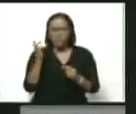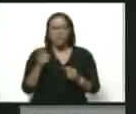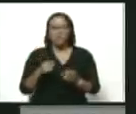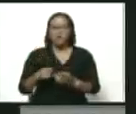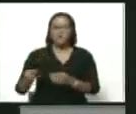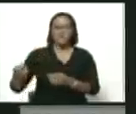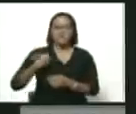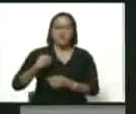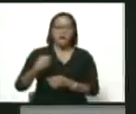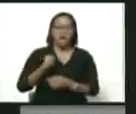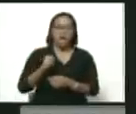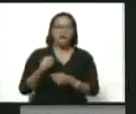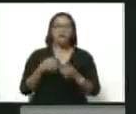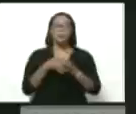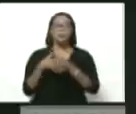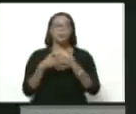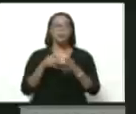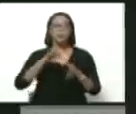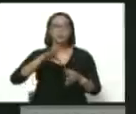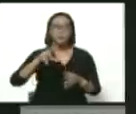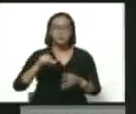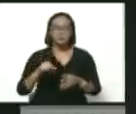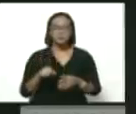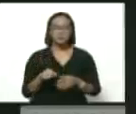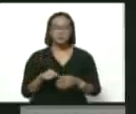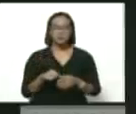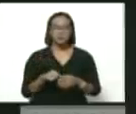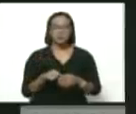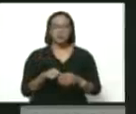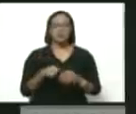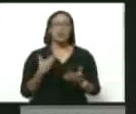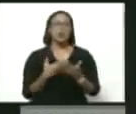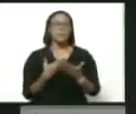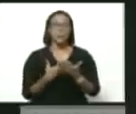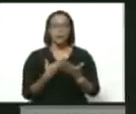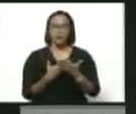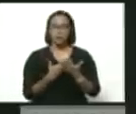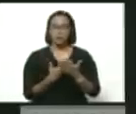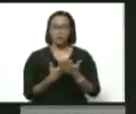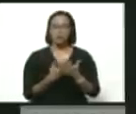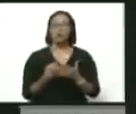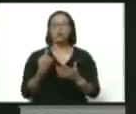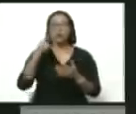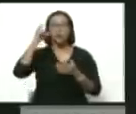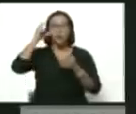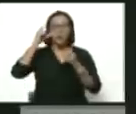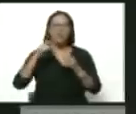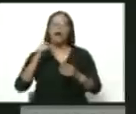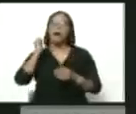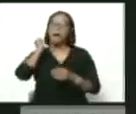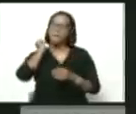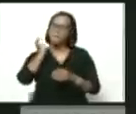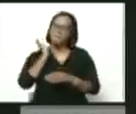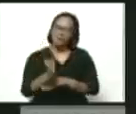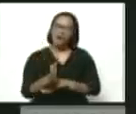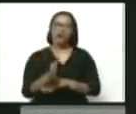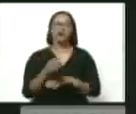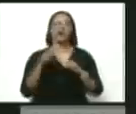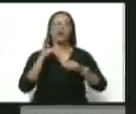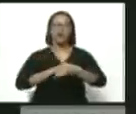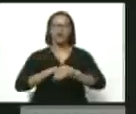financiados por la corrupción de los bandidos que algún día pagarán con cárcel en